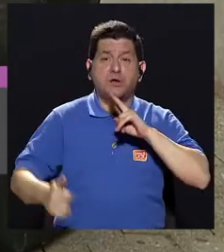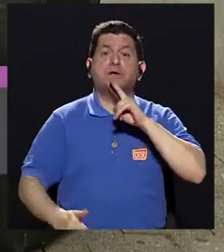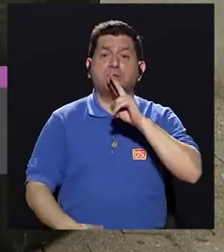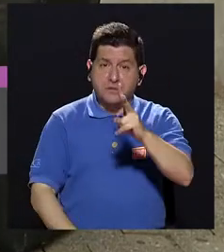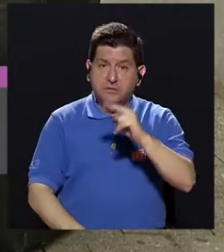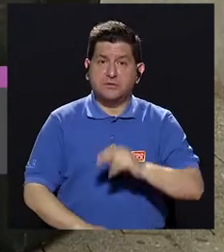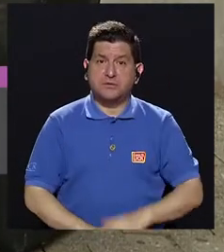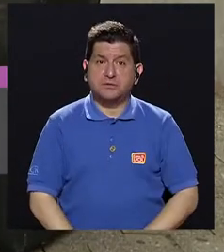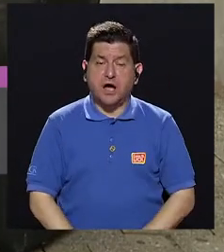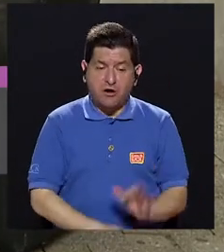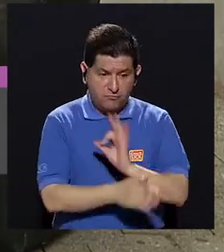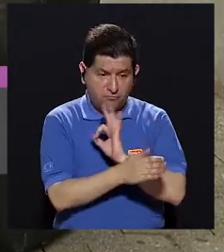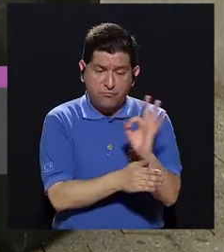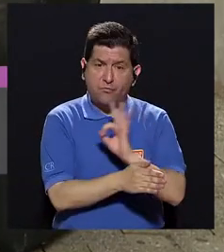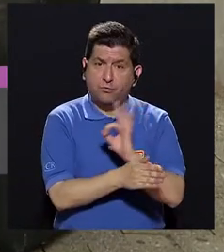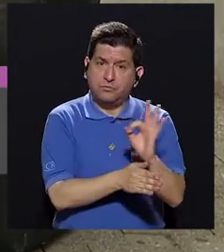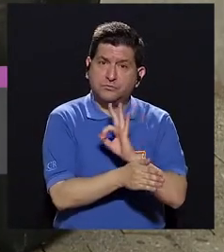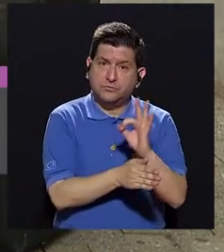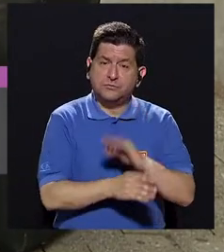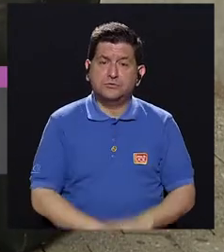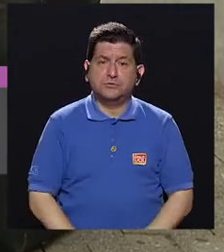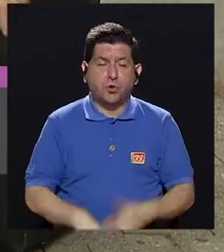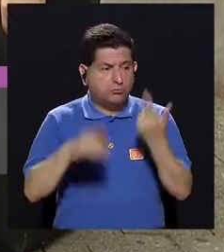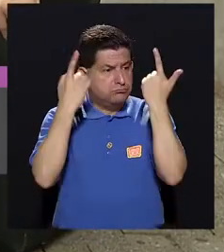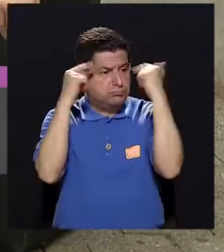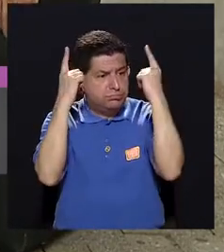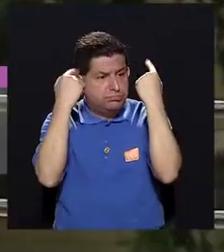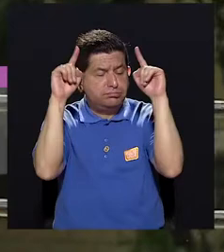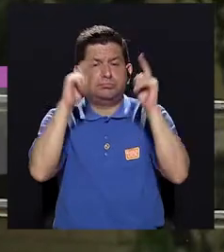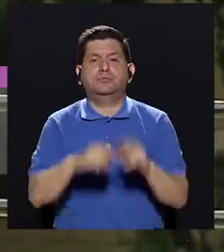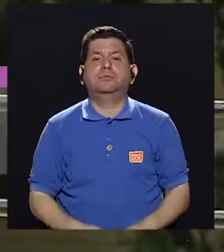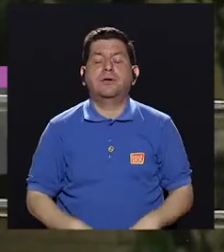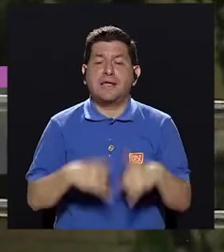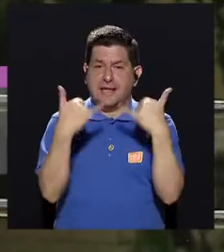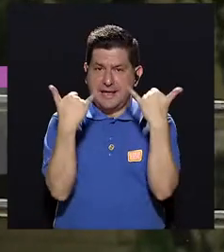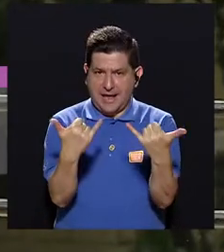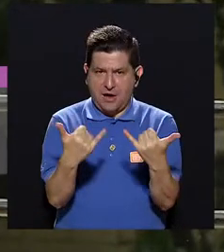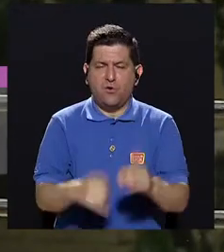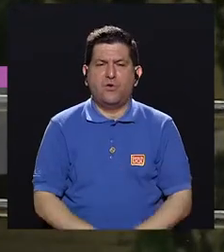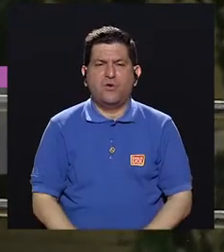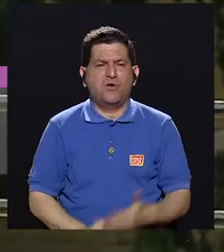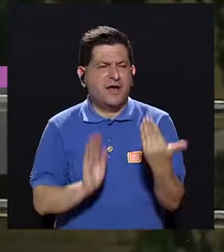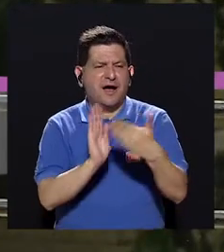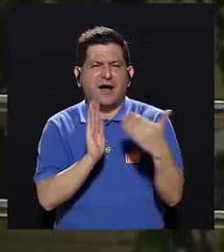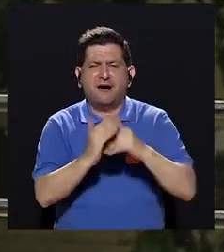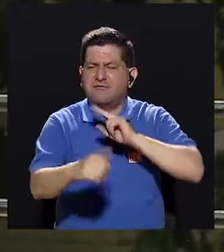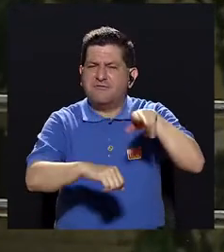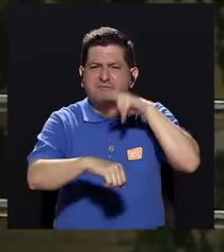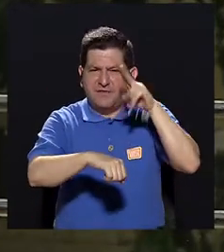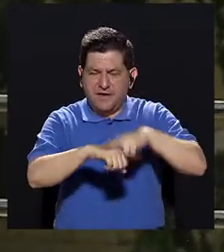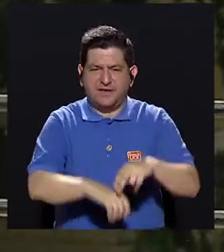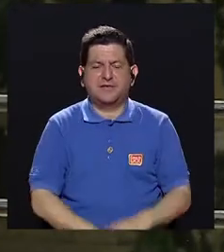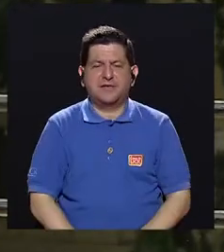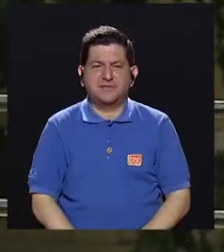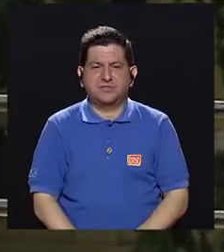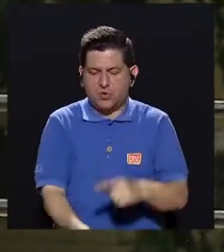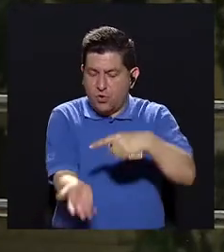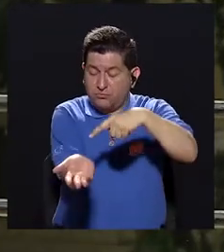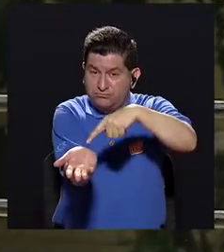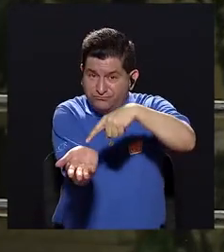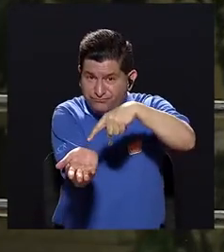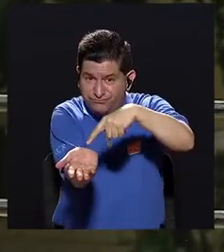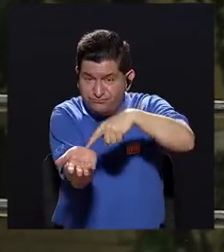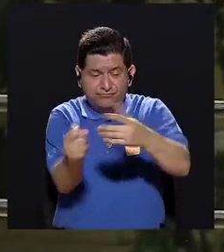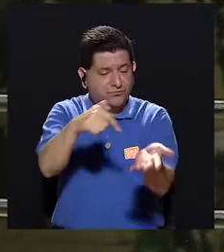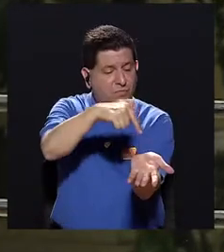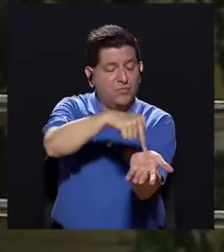que realmente funciona de manera extraordinaria. No, y ahora digamos, por ejemplo, lesiones muy comunes, por ejemplo la lesión de túnel carpal, cuando la